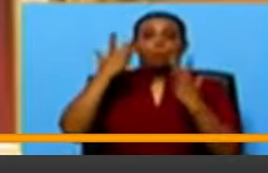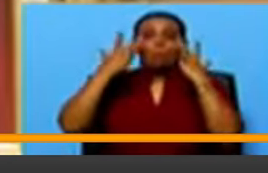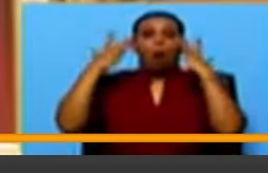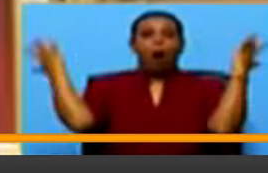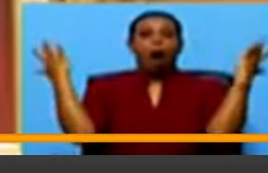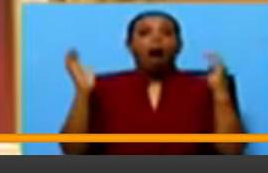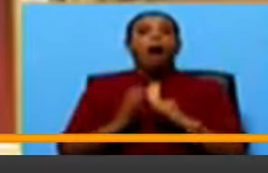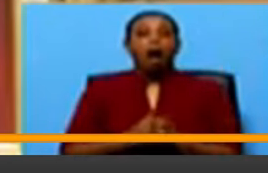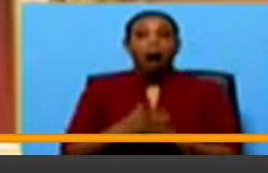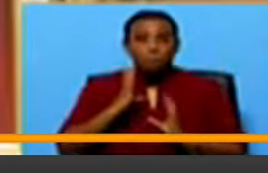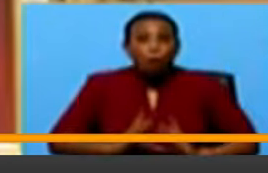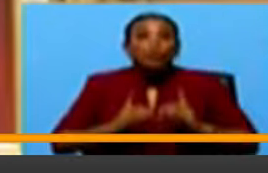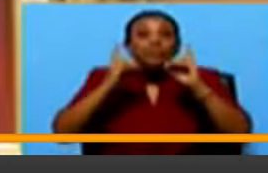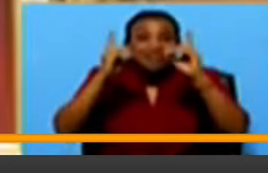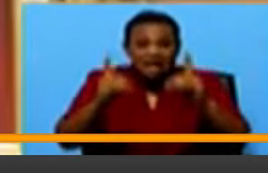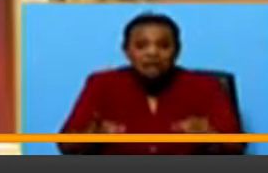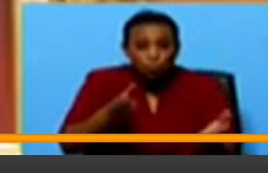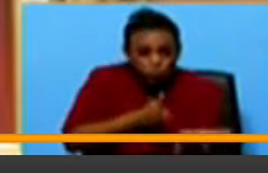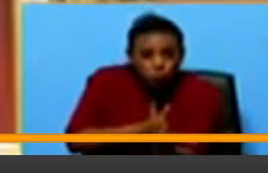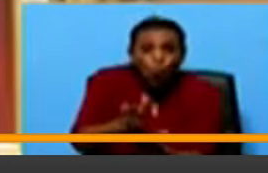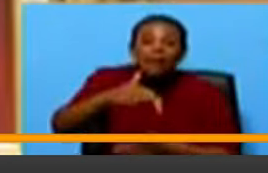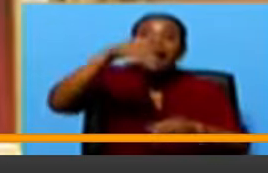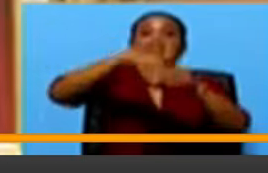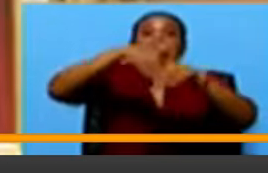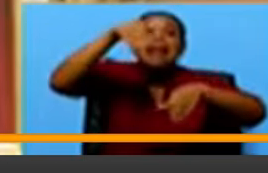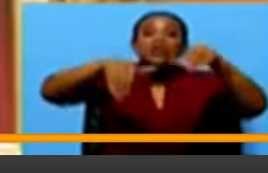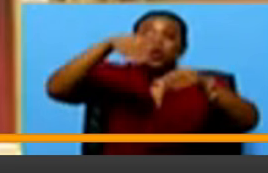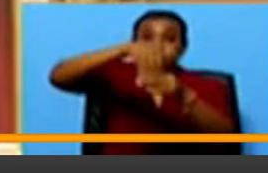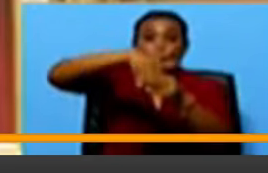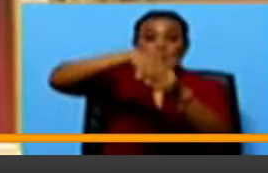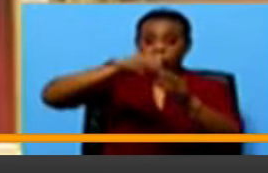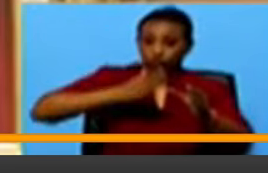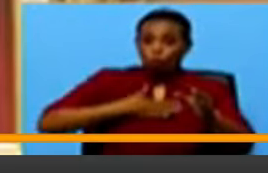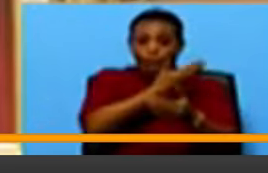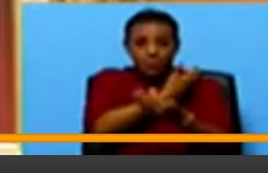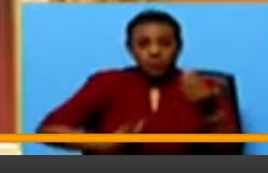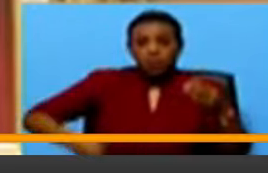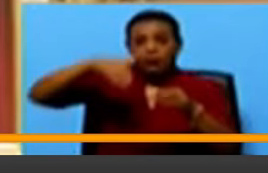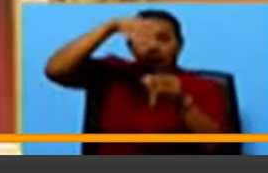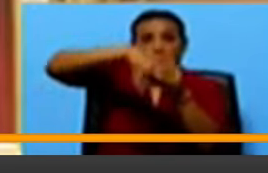1997. Habíamos decidido tomar el camino electoral